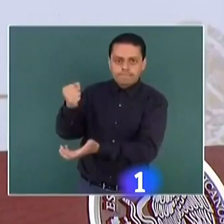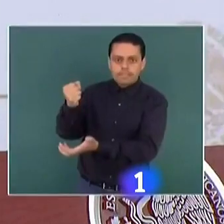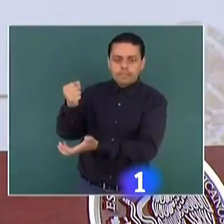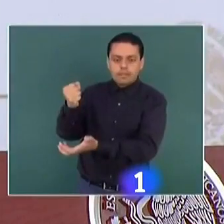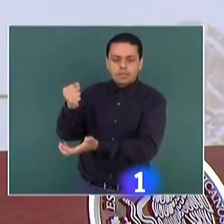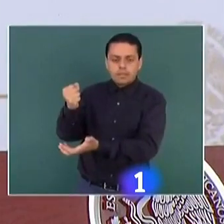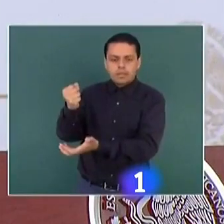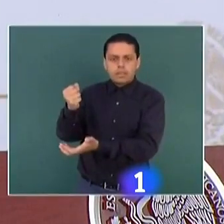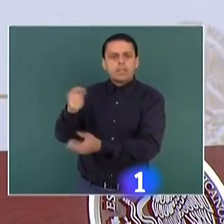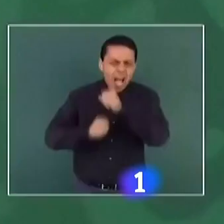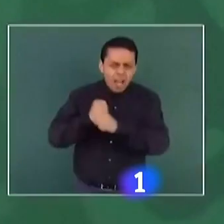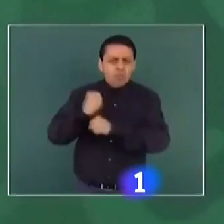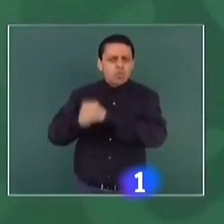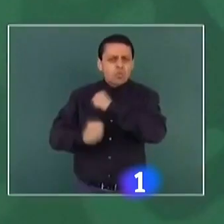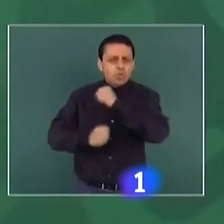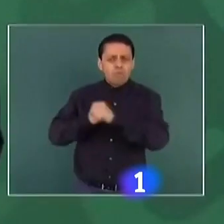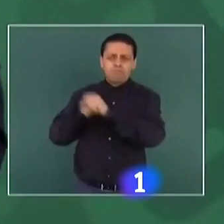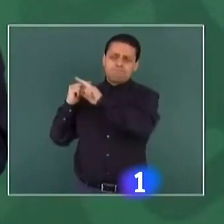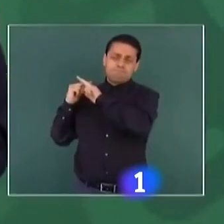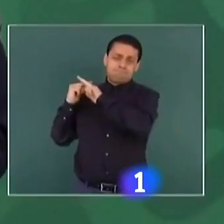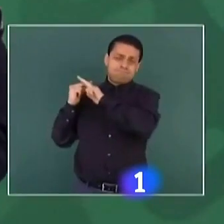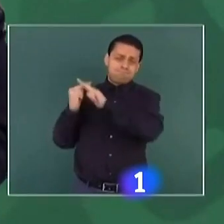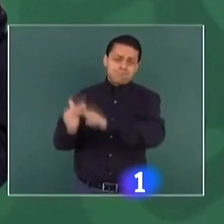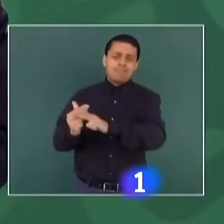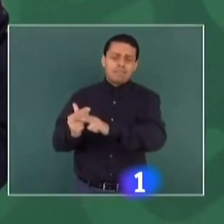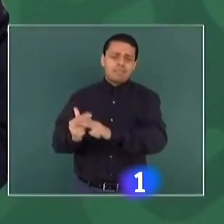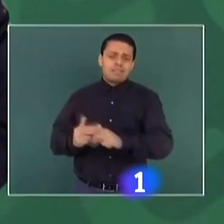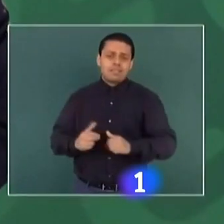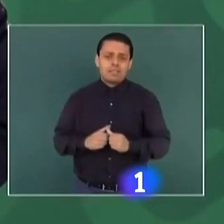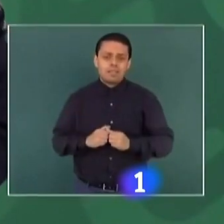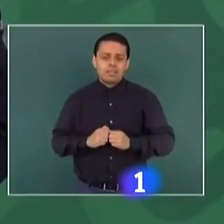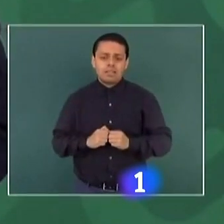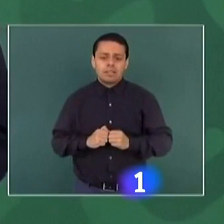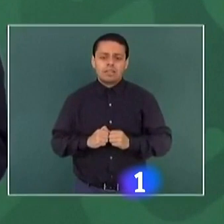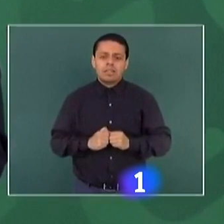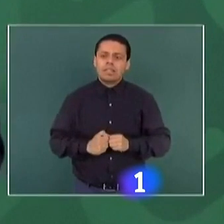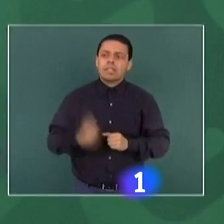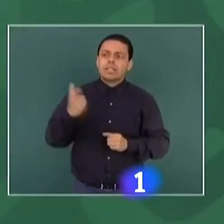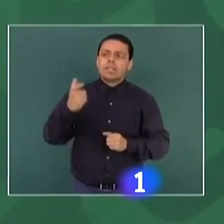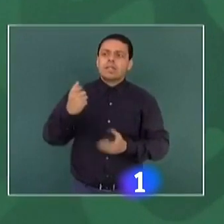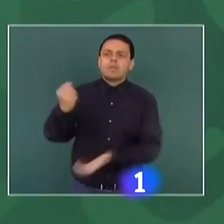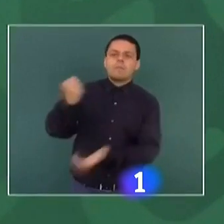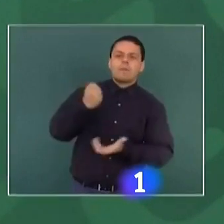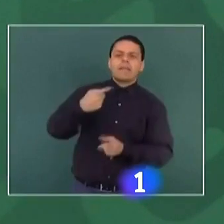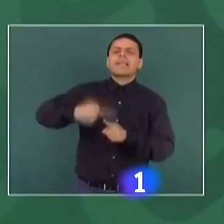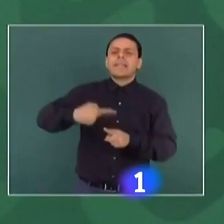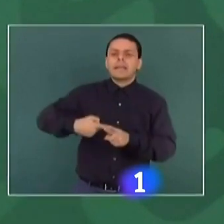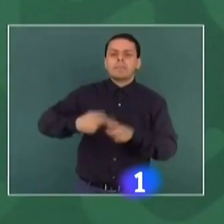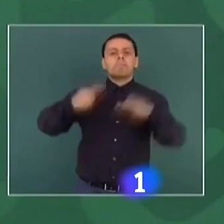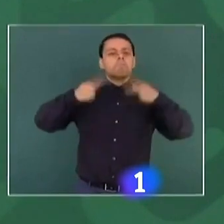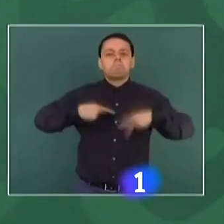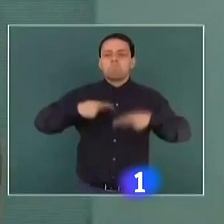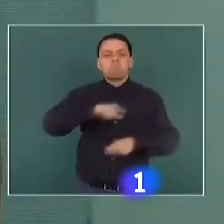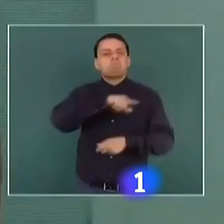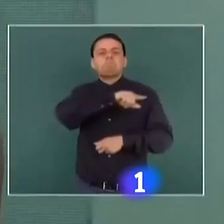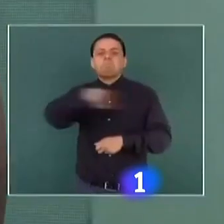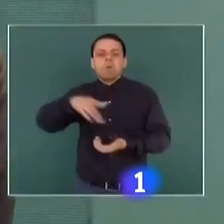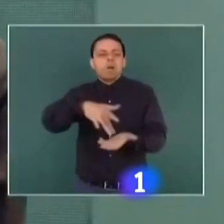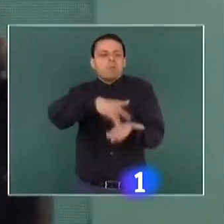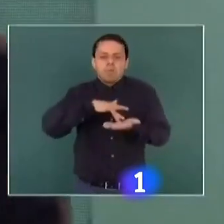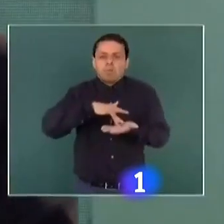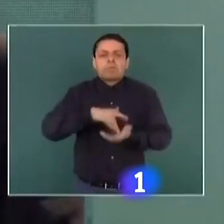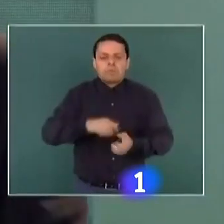Son aportaciones y nos ha financiado el pueblo. Pues esta es la explicación que ha